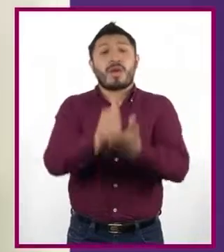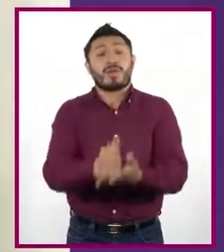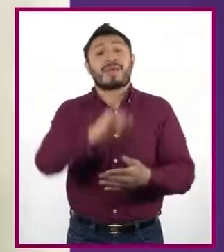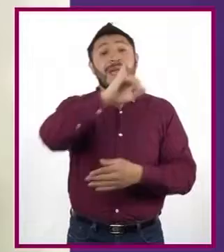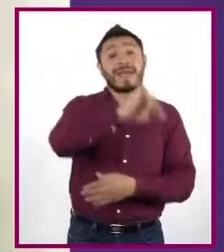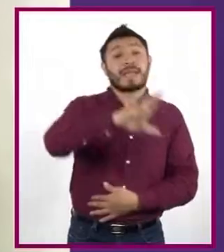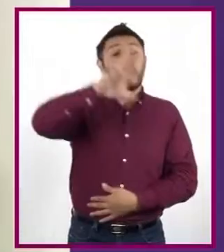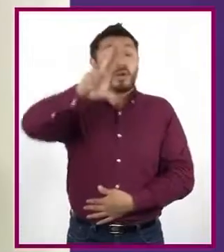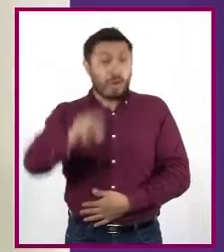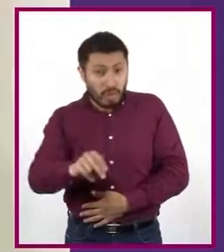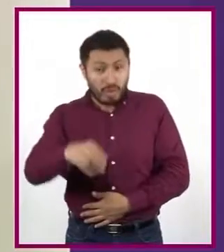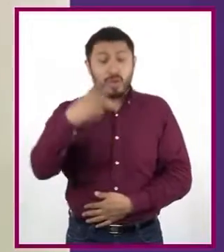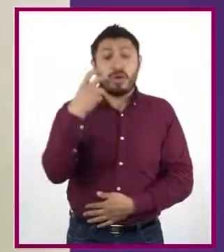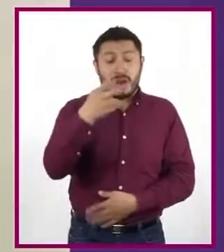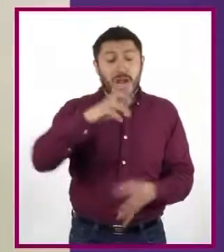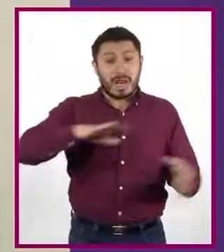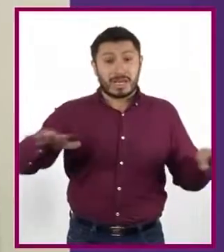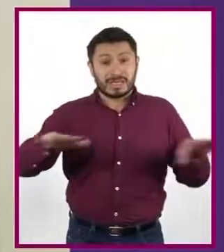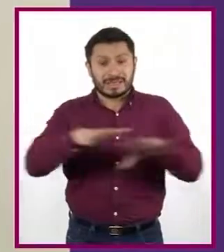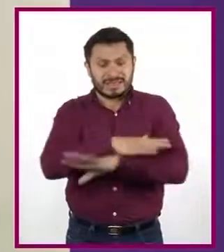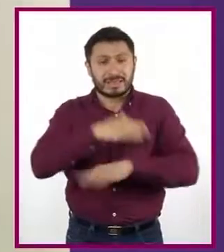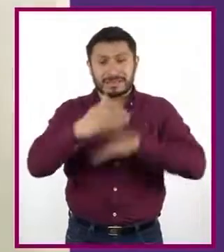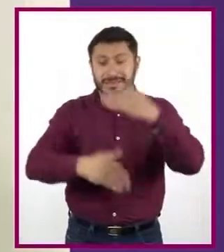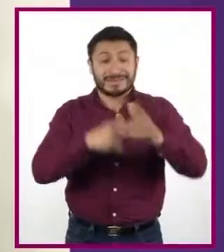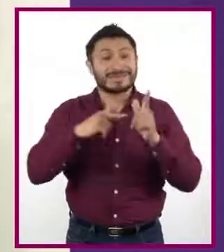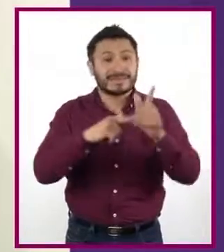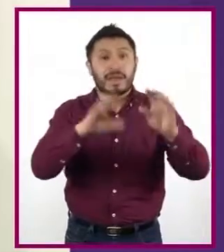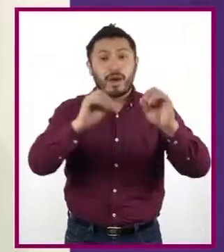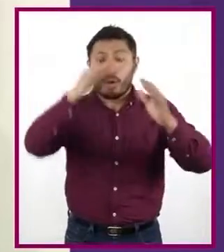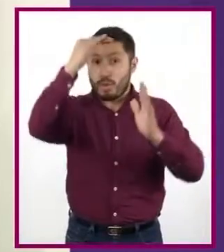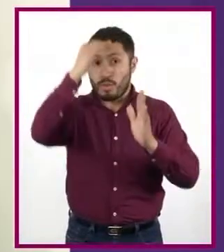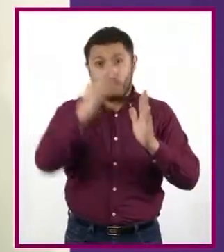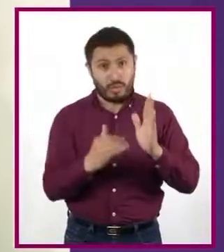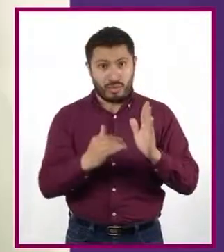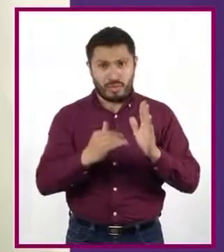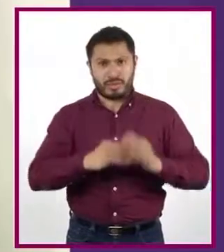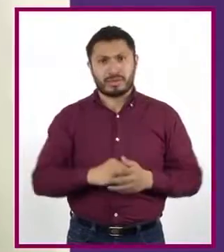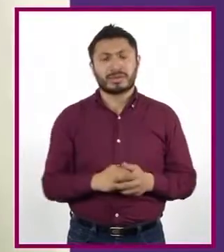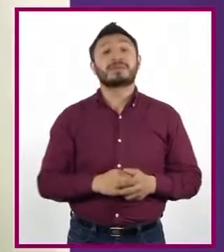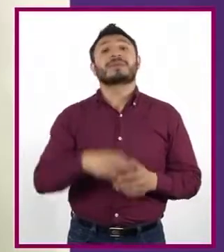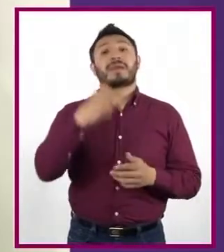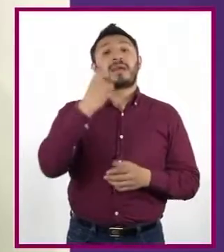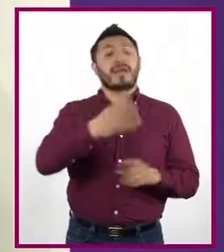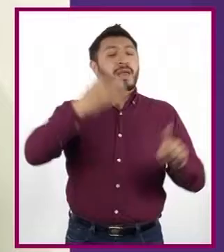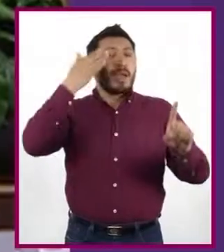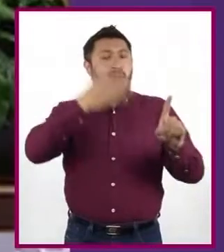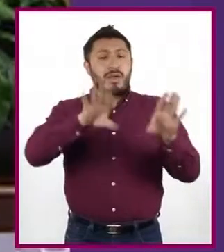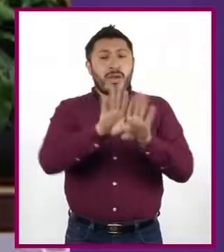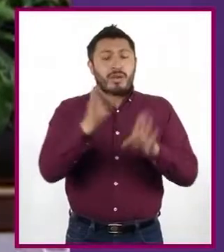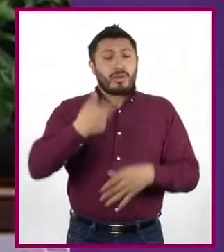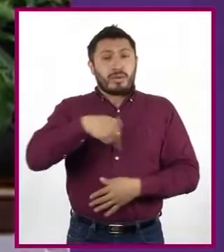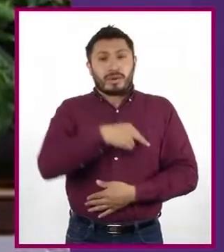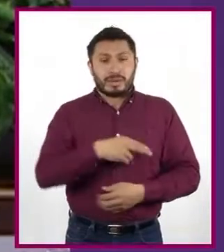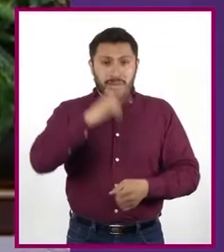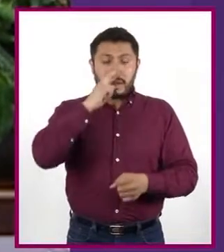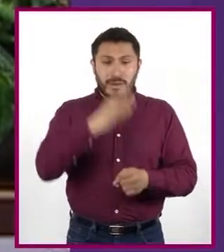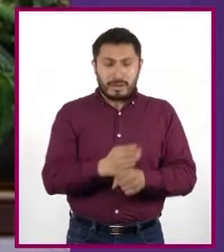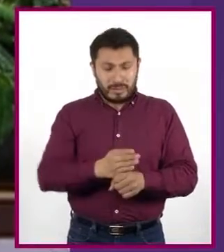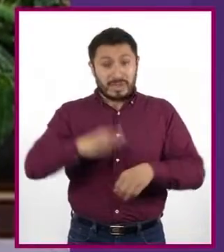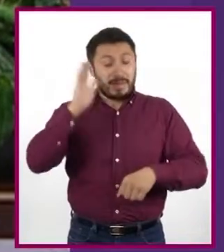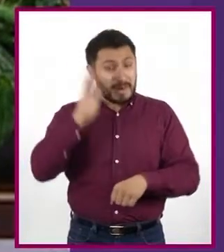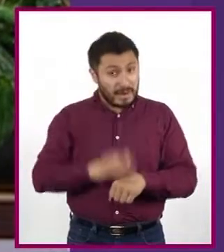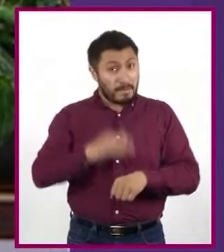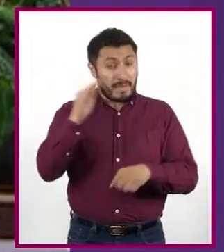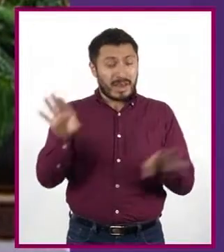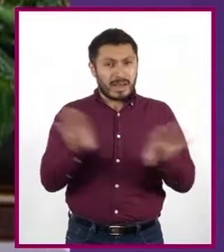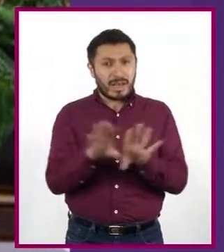no a que ese cambio se siga dando o se reduzca. En ese sentido, empezar a tener mayor conciencia de